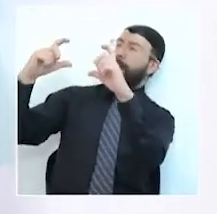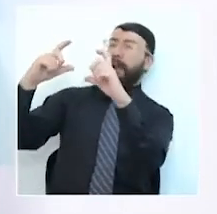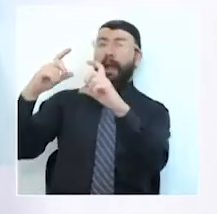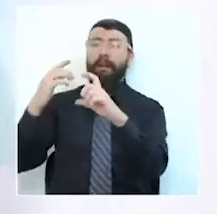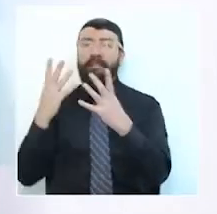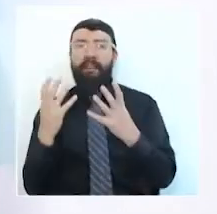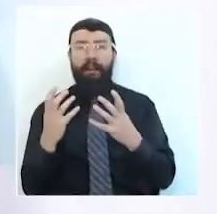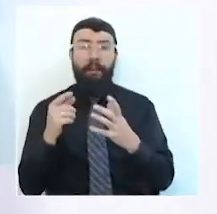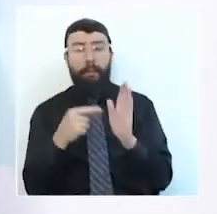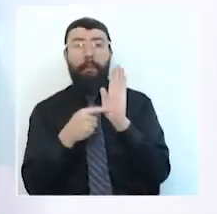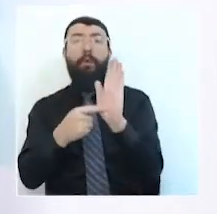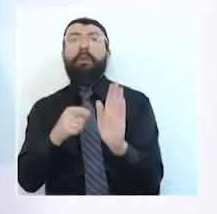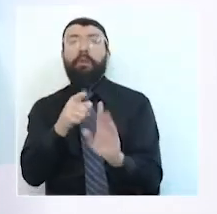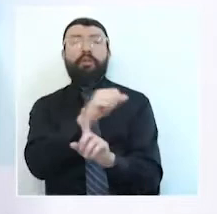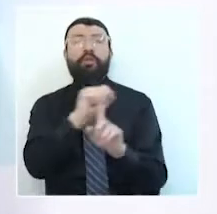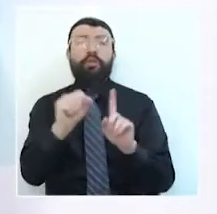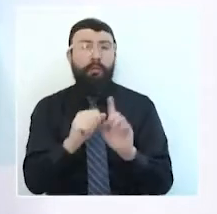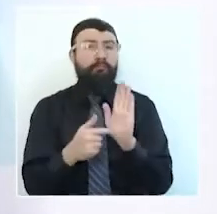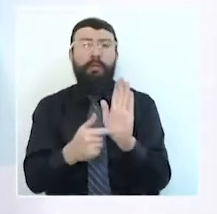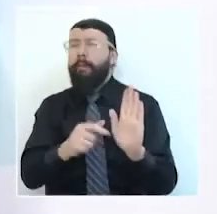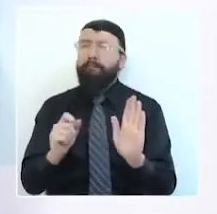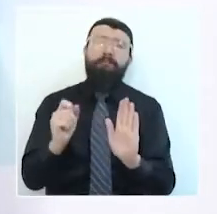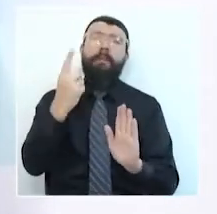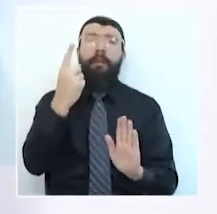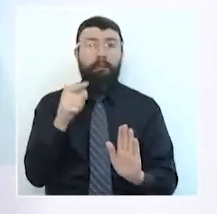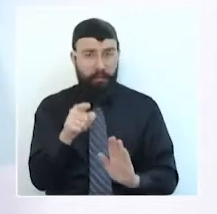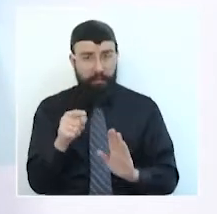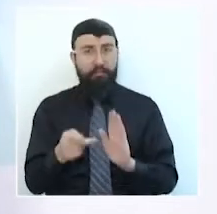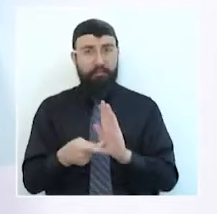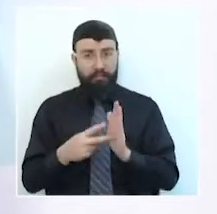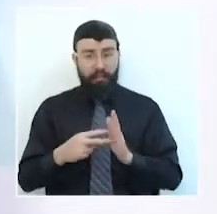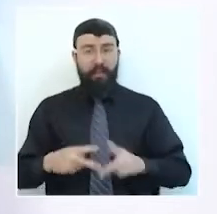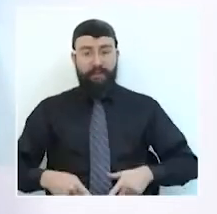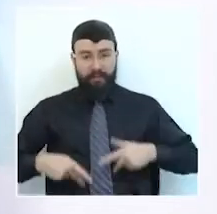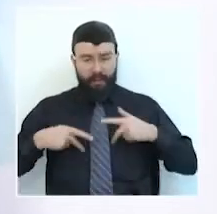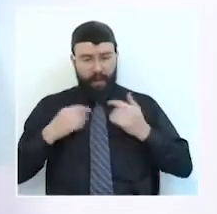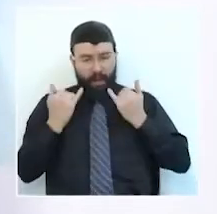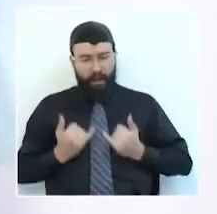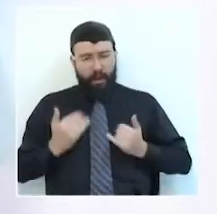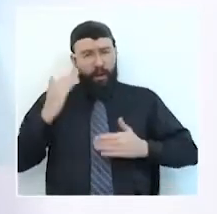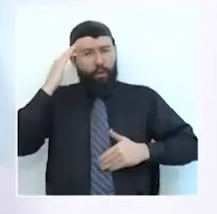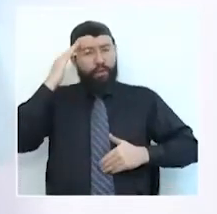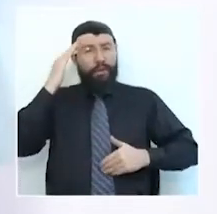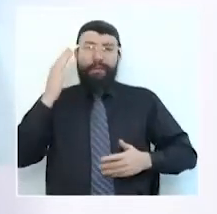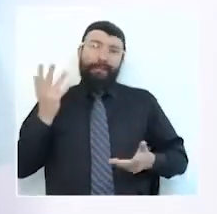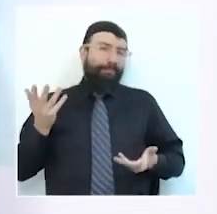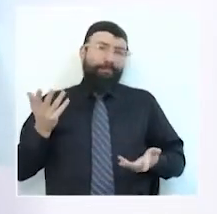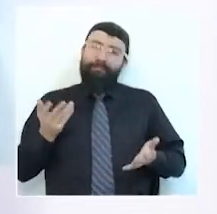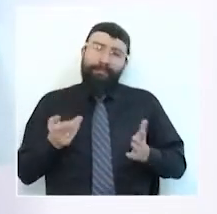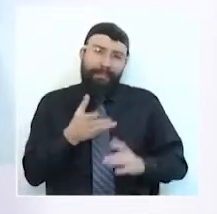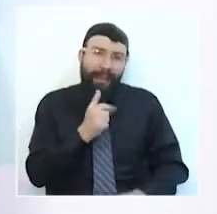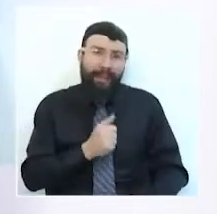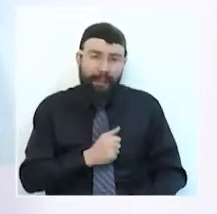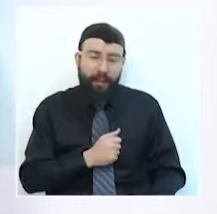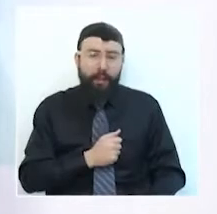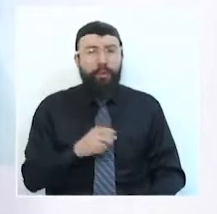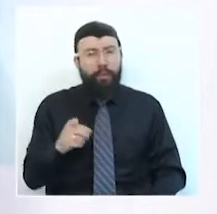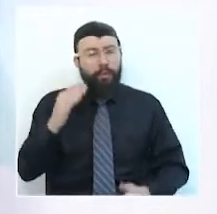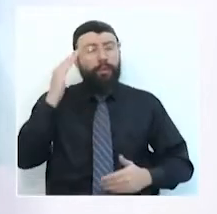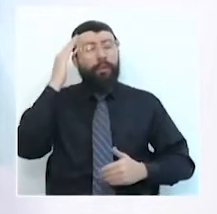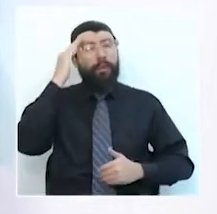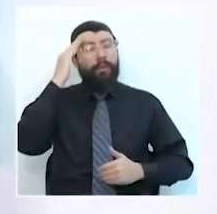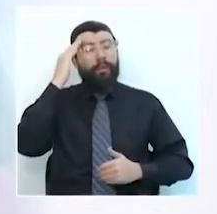sociales esto no es tener una vida mindfulness tener una vida consciente entonces cuanto más consciente eres